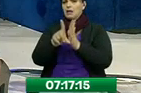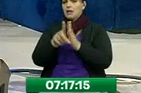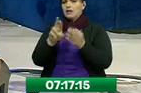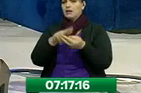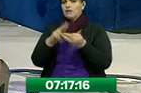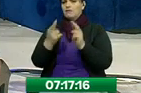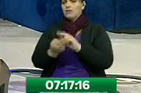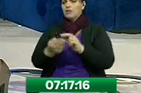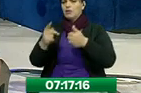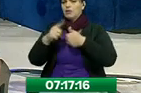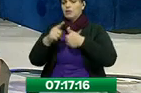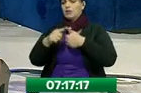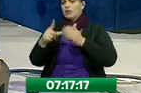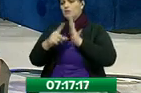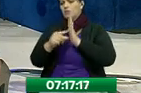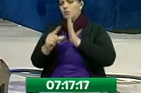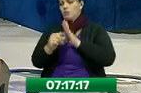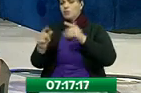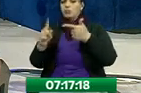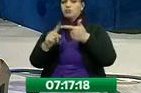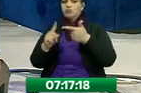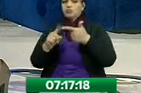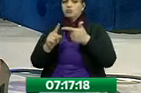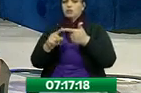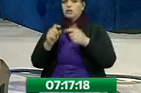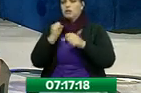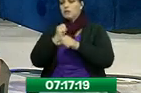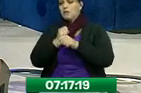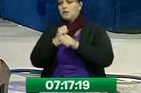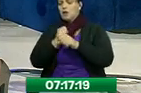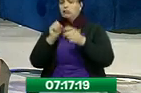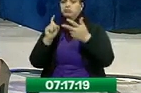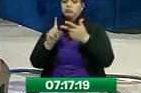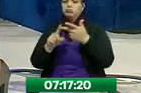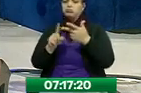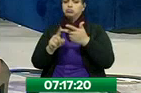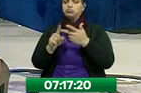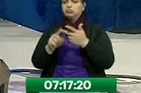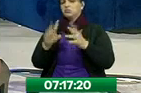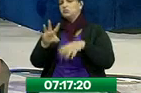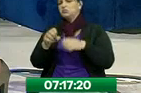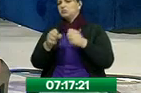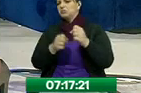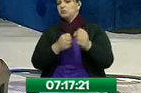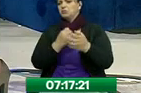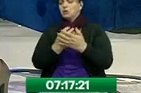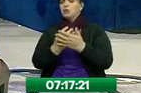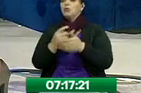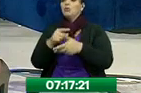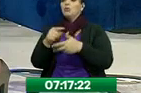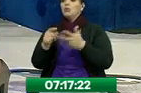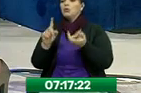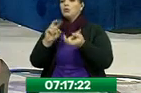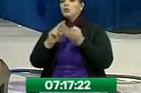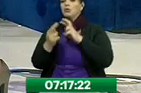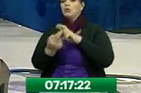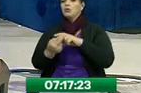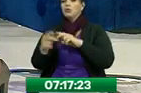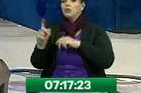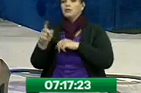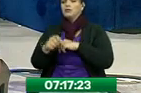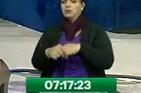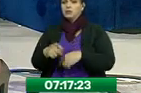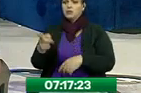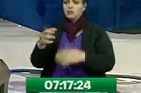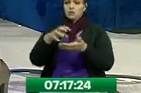seguridad social que entiendo se preparan para poder ser enviadas a la Asamblea Nacional, en donde usted tiene un bloque representativo, el de Creo? Veamos